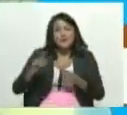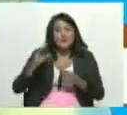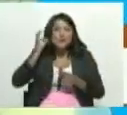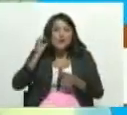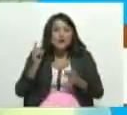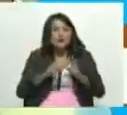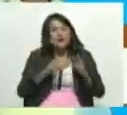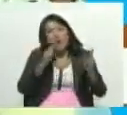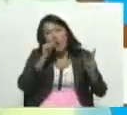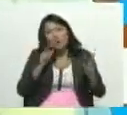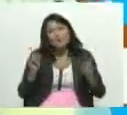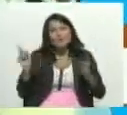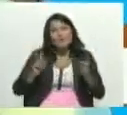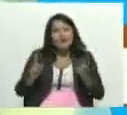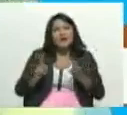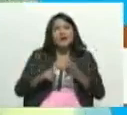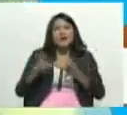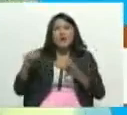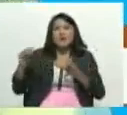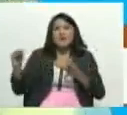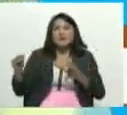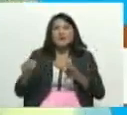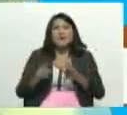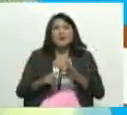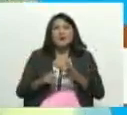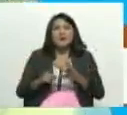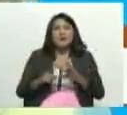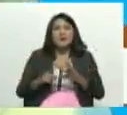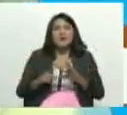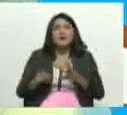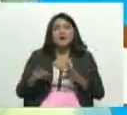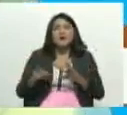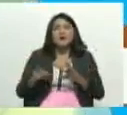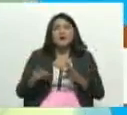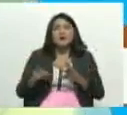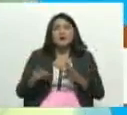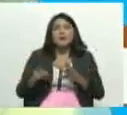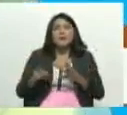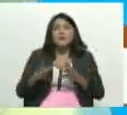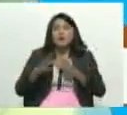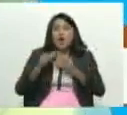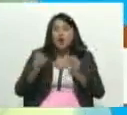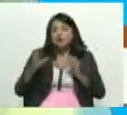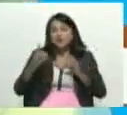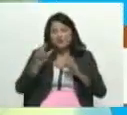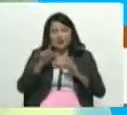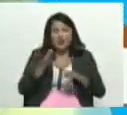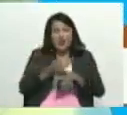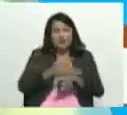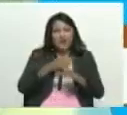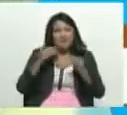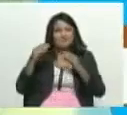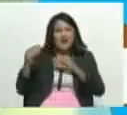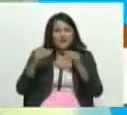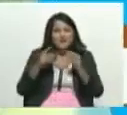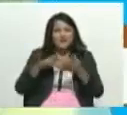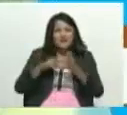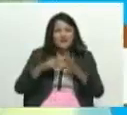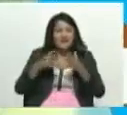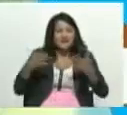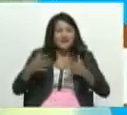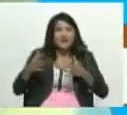Joao Pedro lo comenta también el compañero o sea lo colectivo es